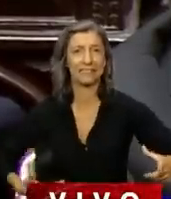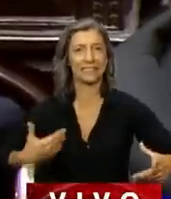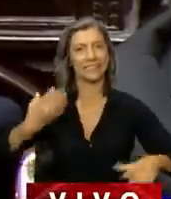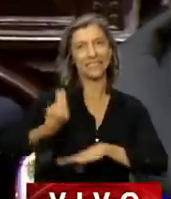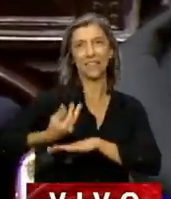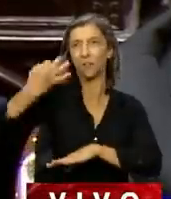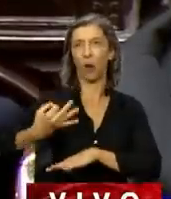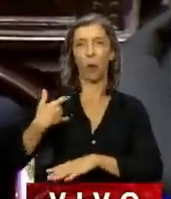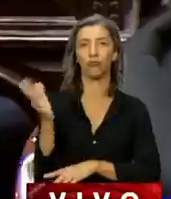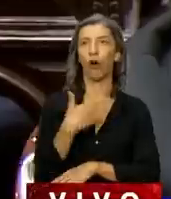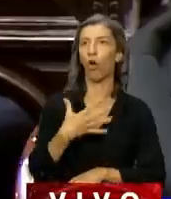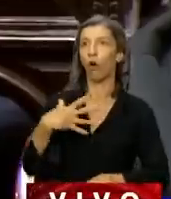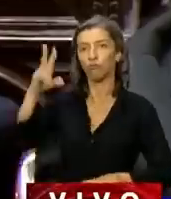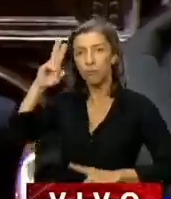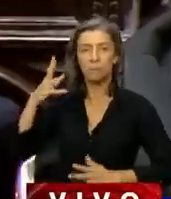inseguridad,